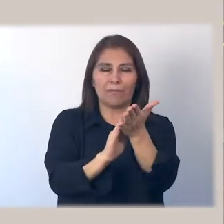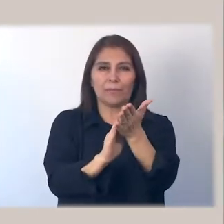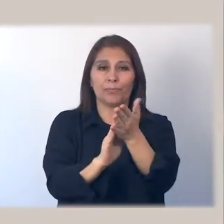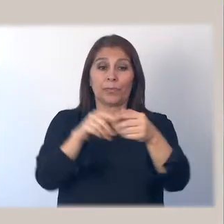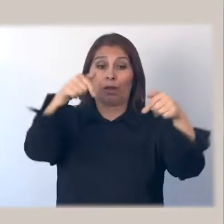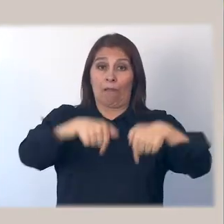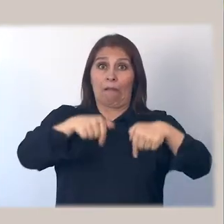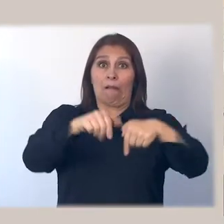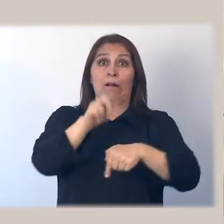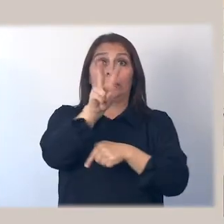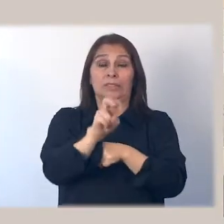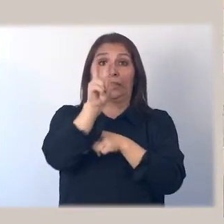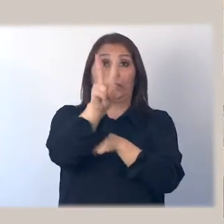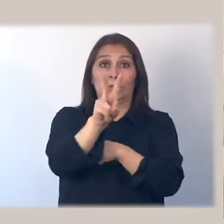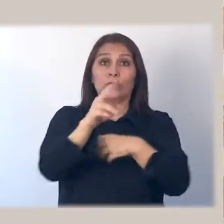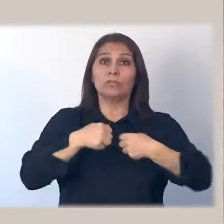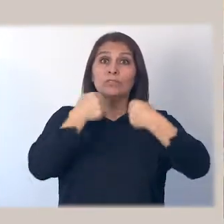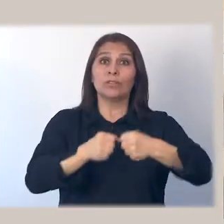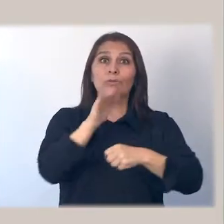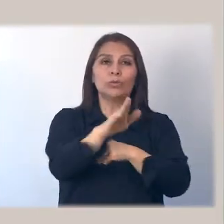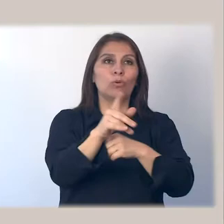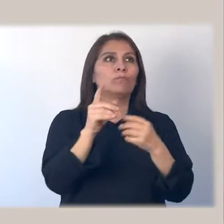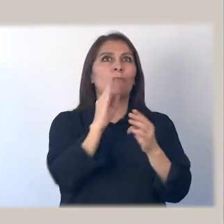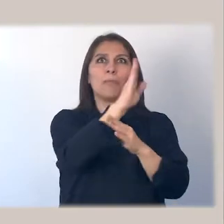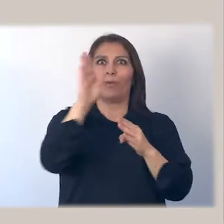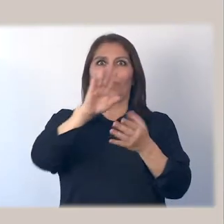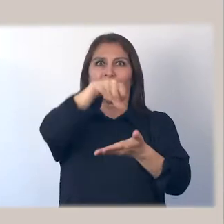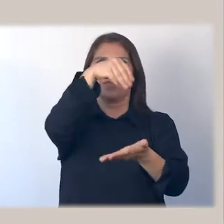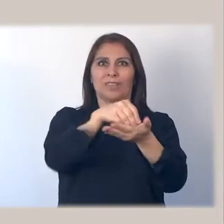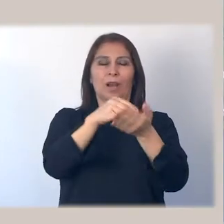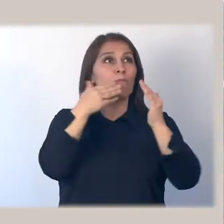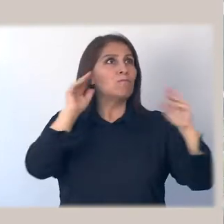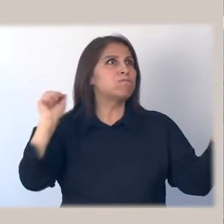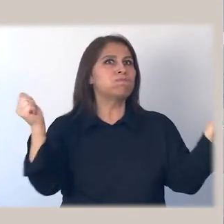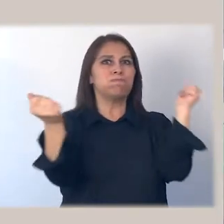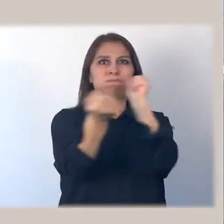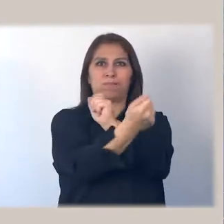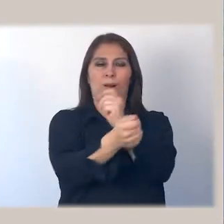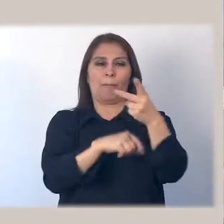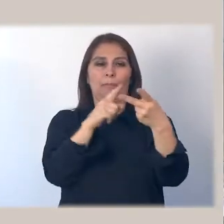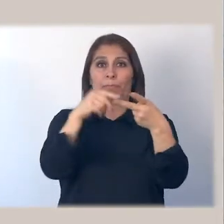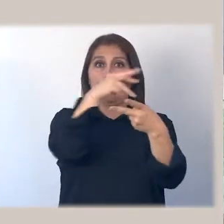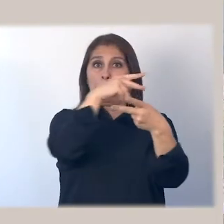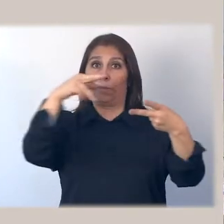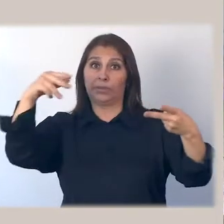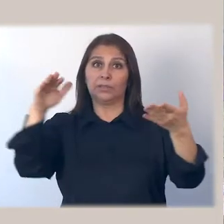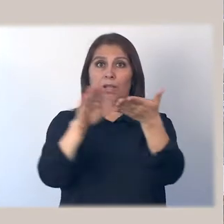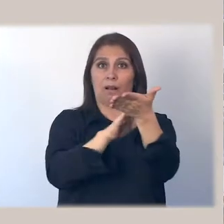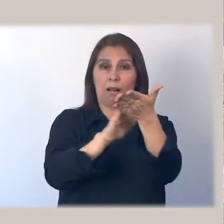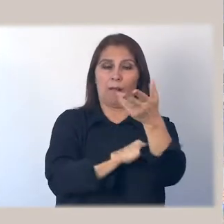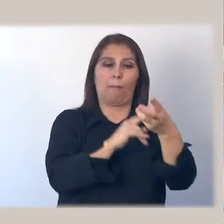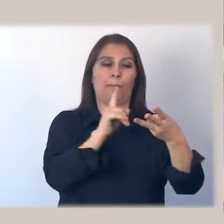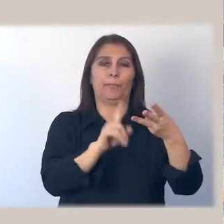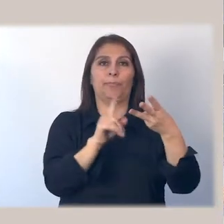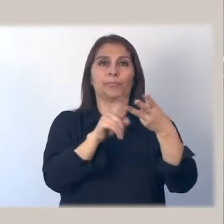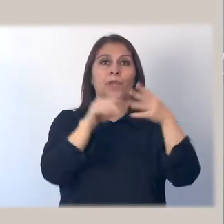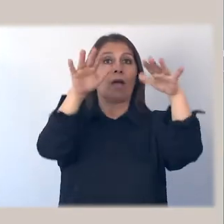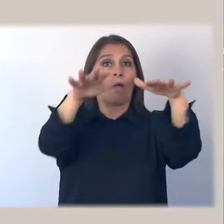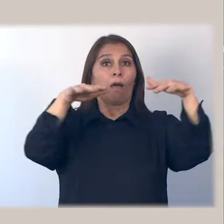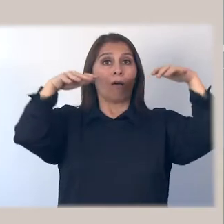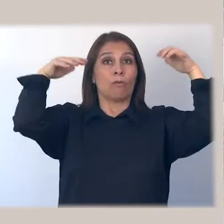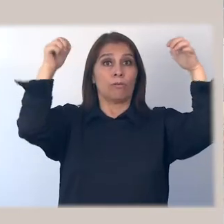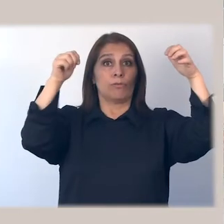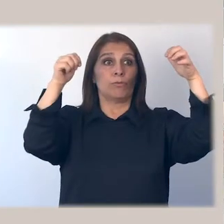las instalaciones de la Calle 72 se renovó la biblioteca central, se restauró la piscina, se adecuó